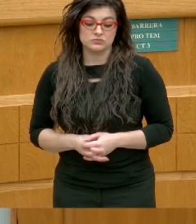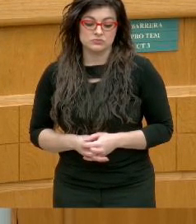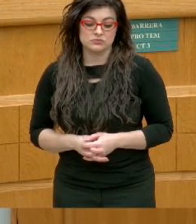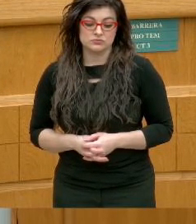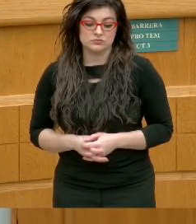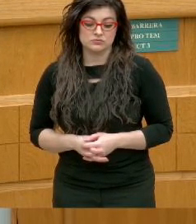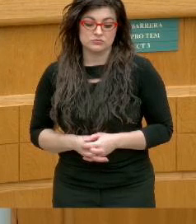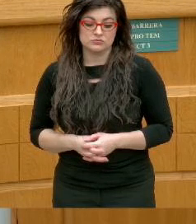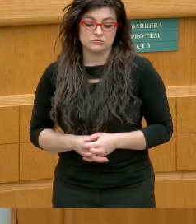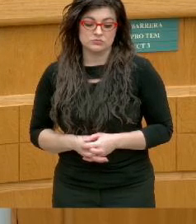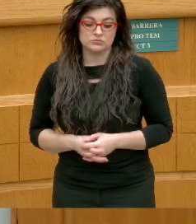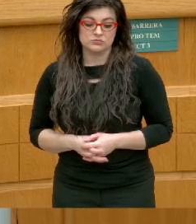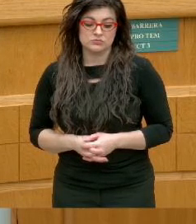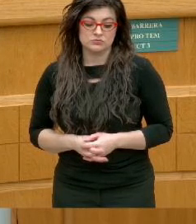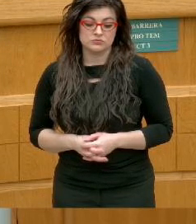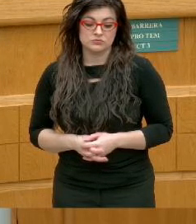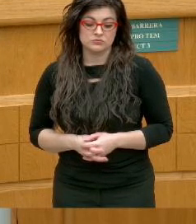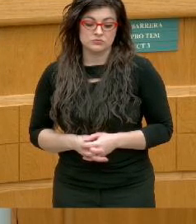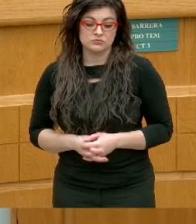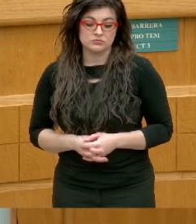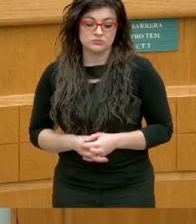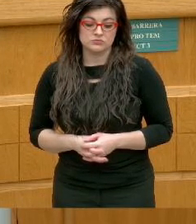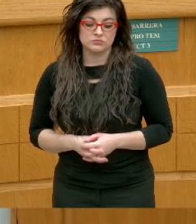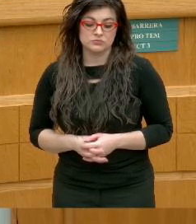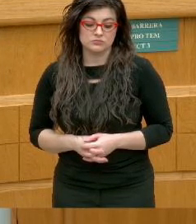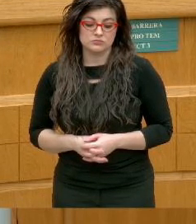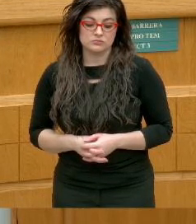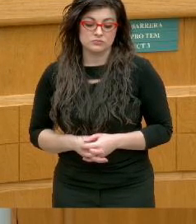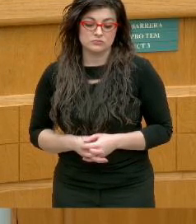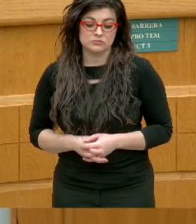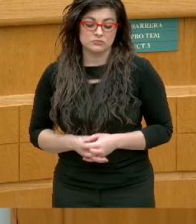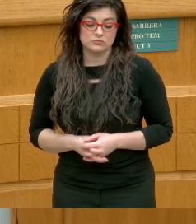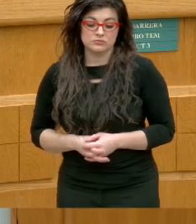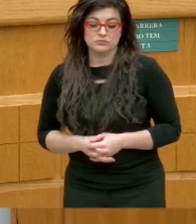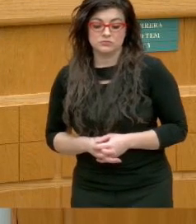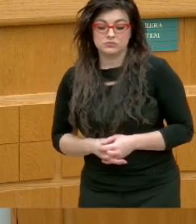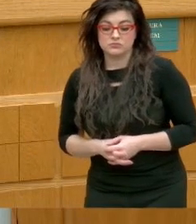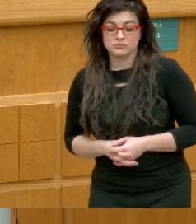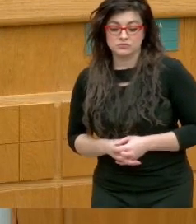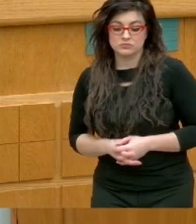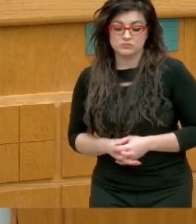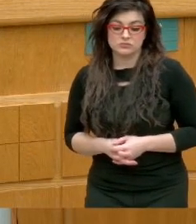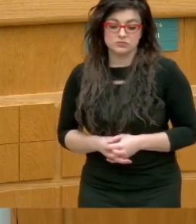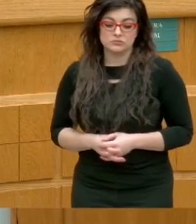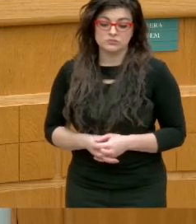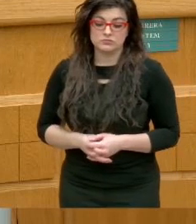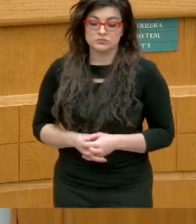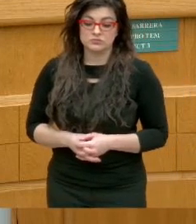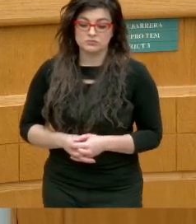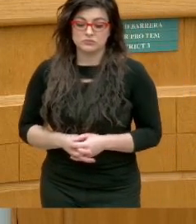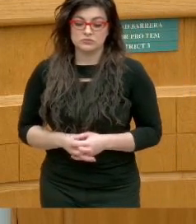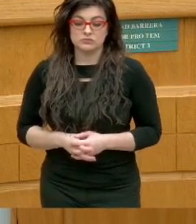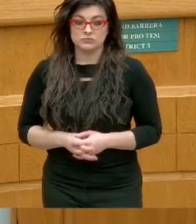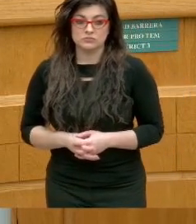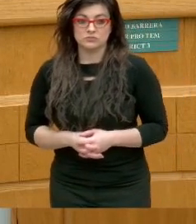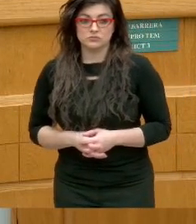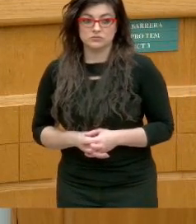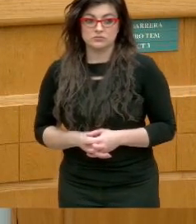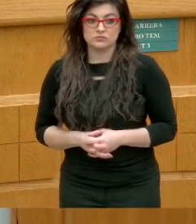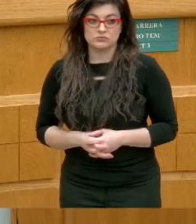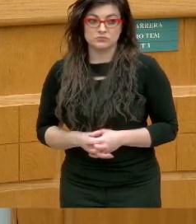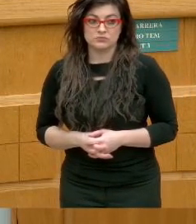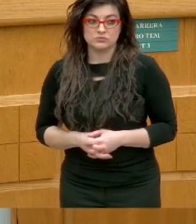de la tarde. A medida de que las empresas reabran el 1 de mayo hasta en un 25% de su capacidad, la parte más importante para